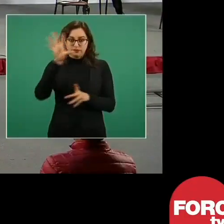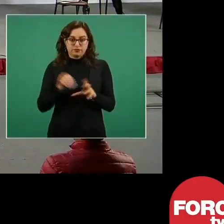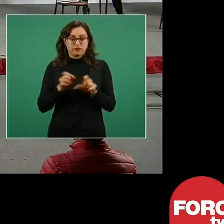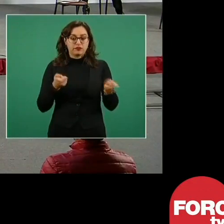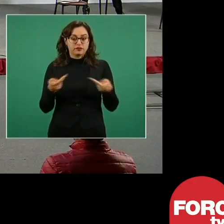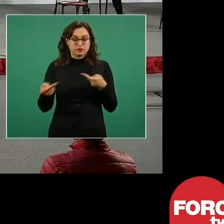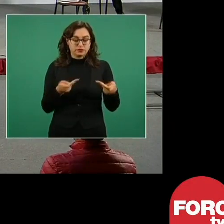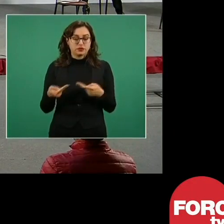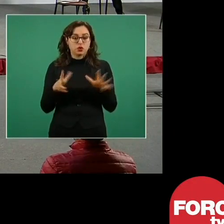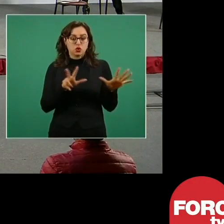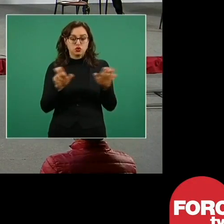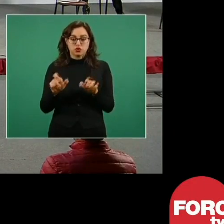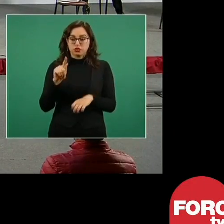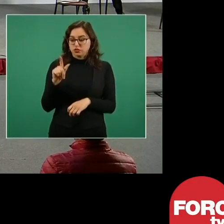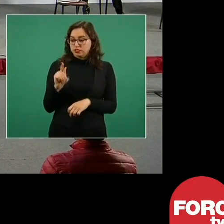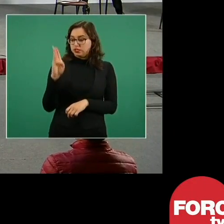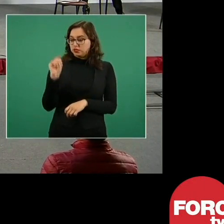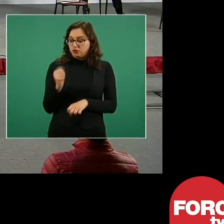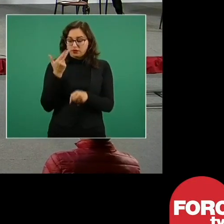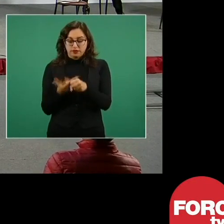Son 879 hospitales,